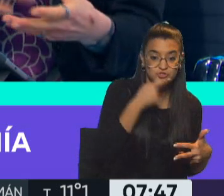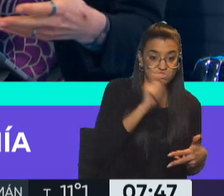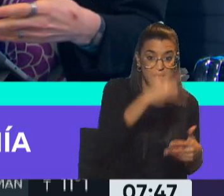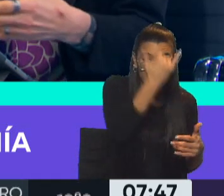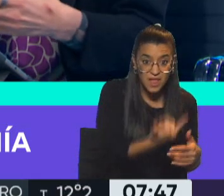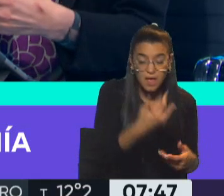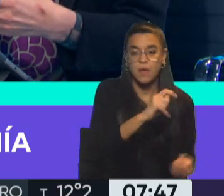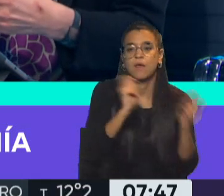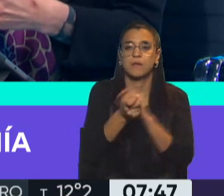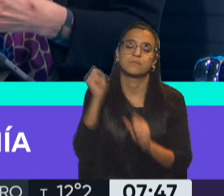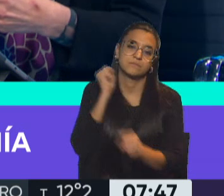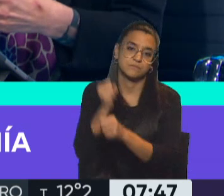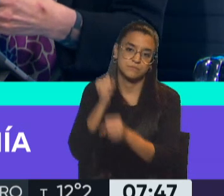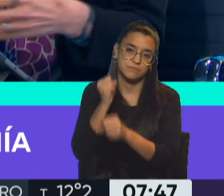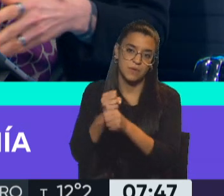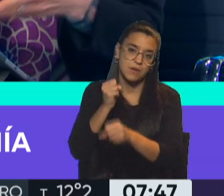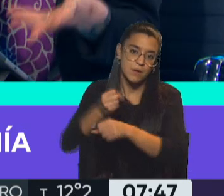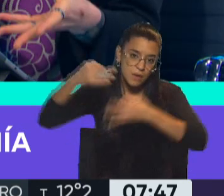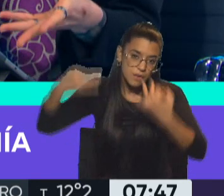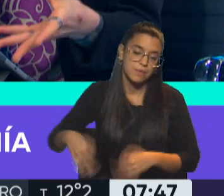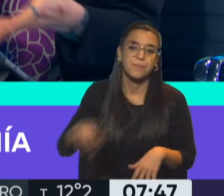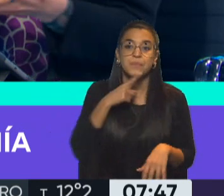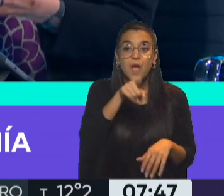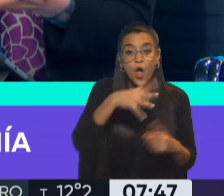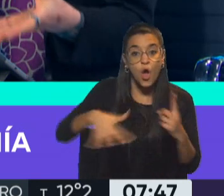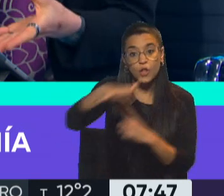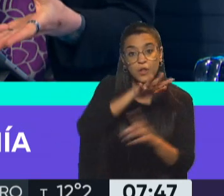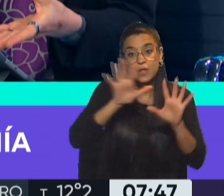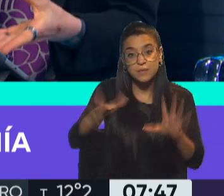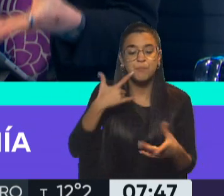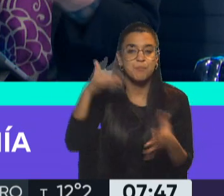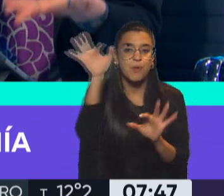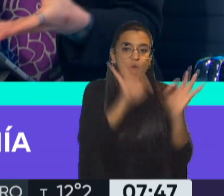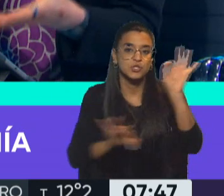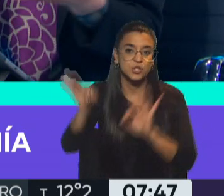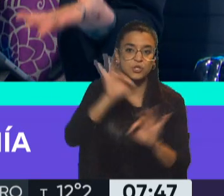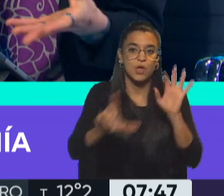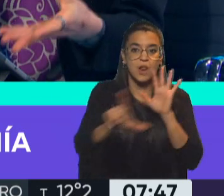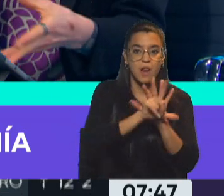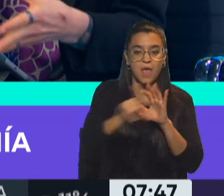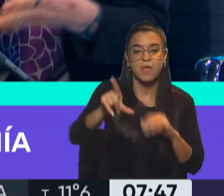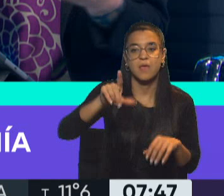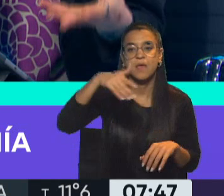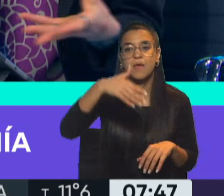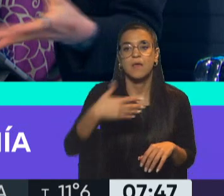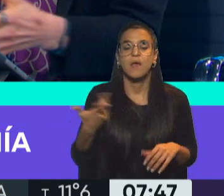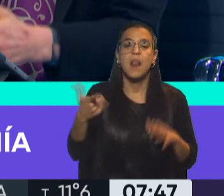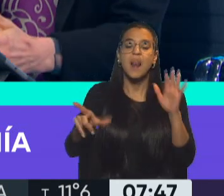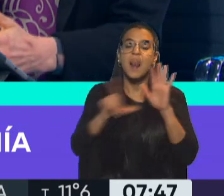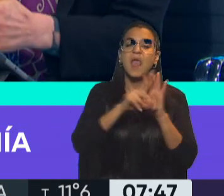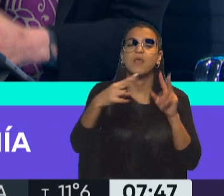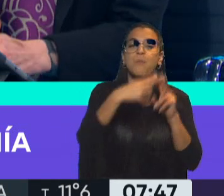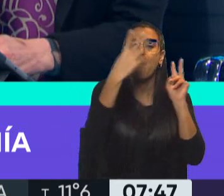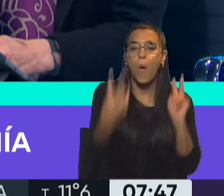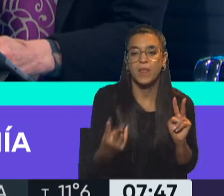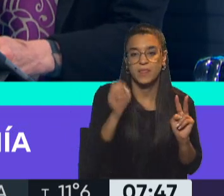planes sociales se conviertan en trabajo genuino en este contexto hay que decir que hay un proyecto de ley el proyecto de ley más a la ley puente así se la